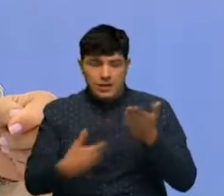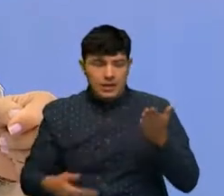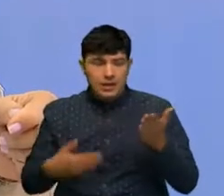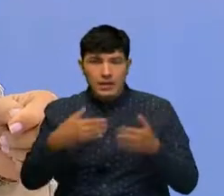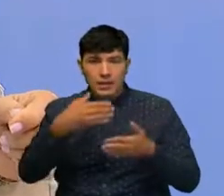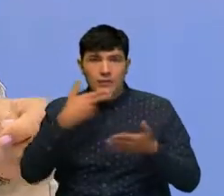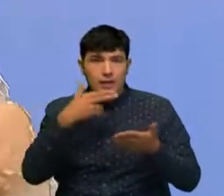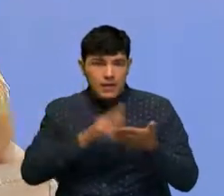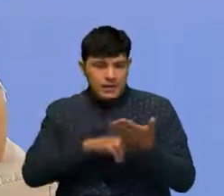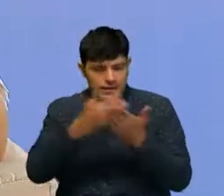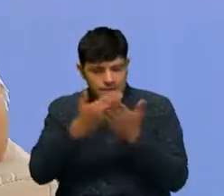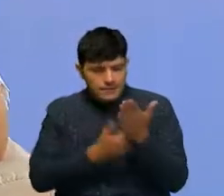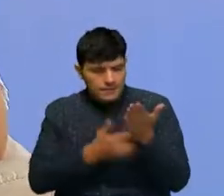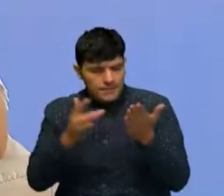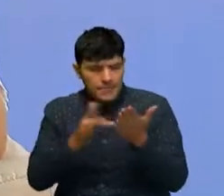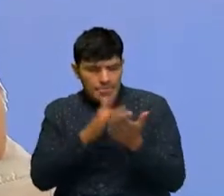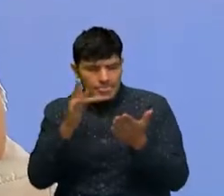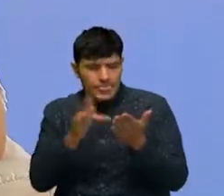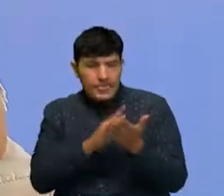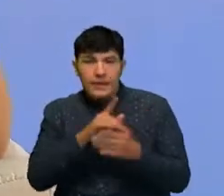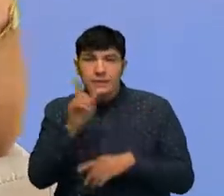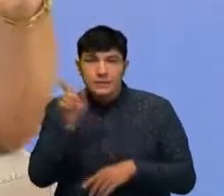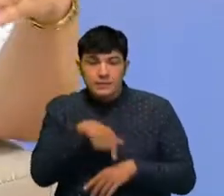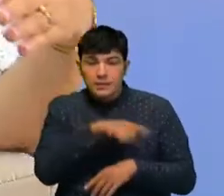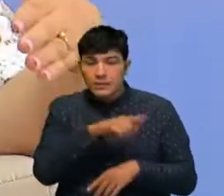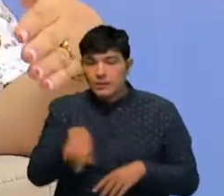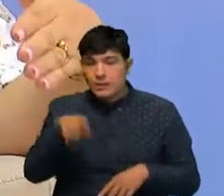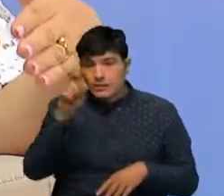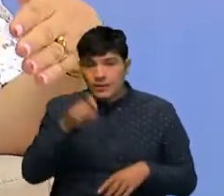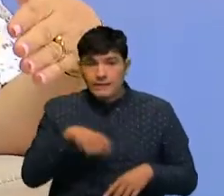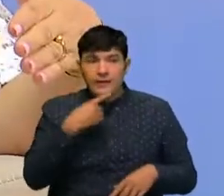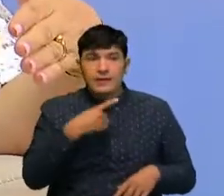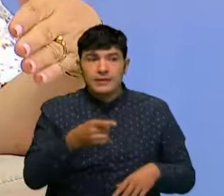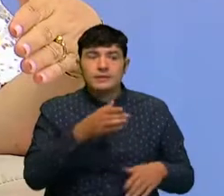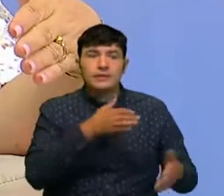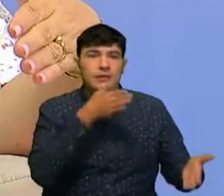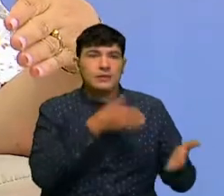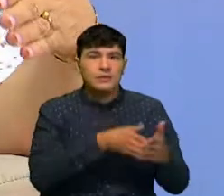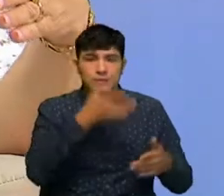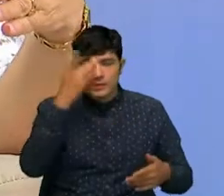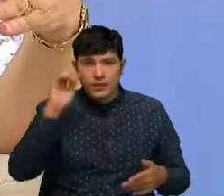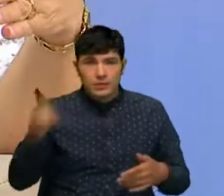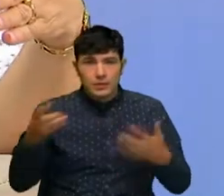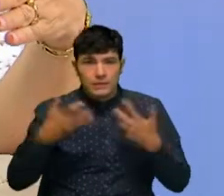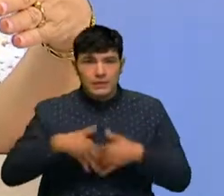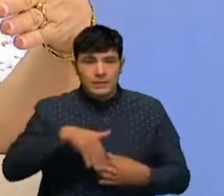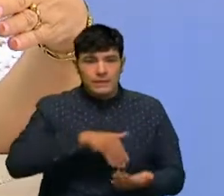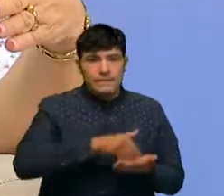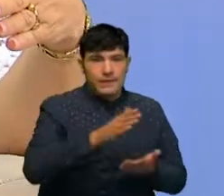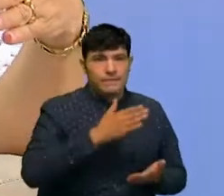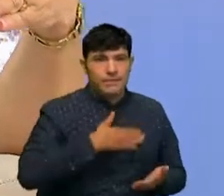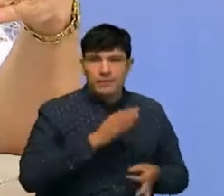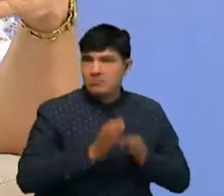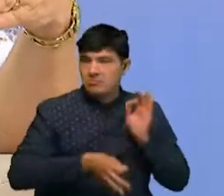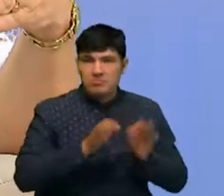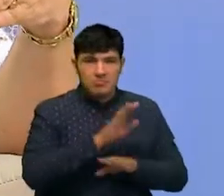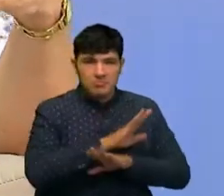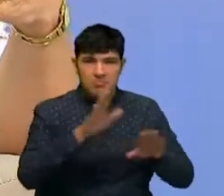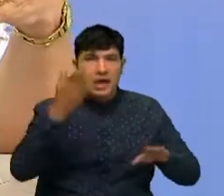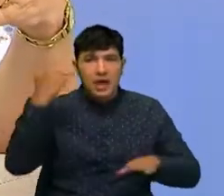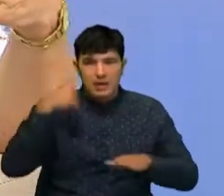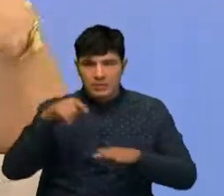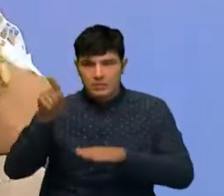justificada, motivada. Y si no, tiene que hacer una terminación a través de un proceso disciplinario que lo venzan, como dice uno por ahí en juicio,